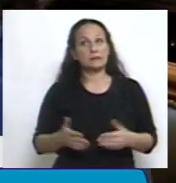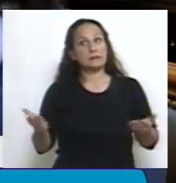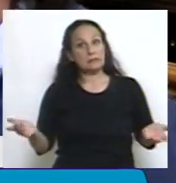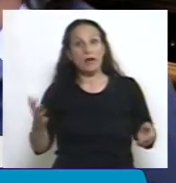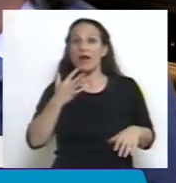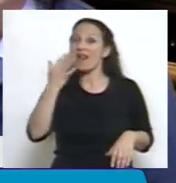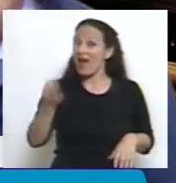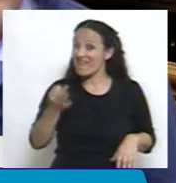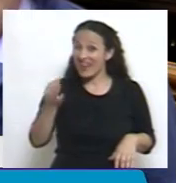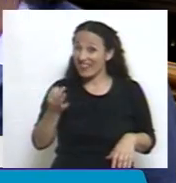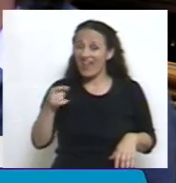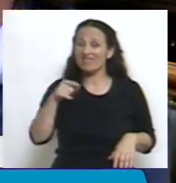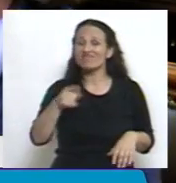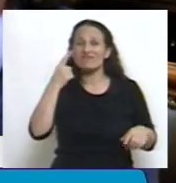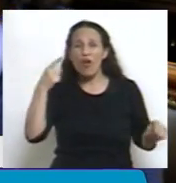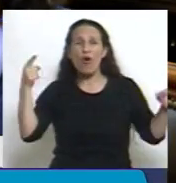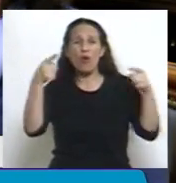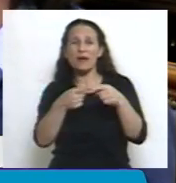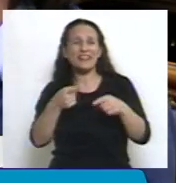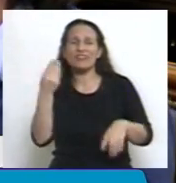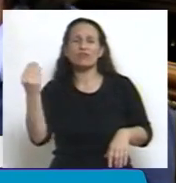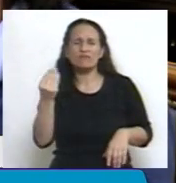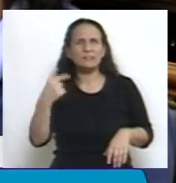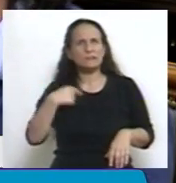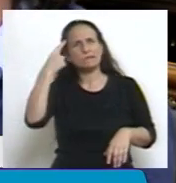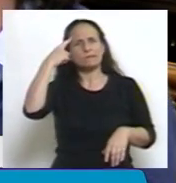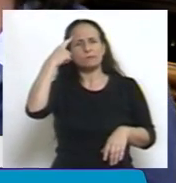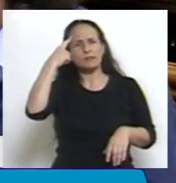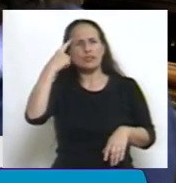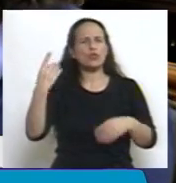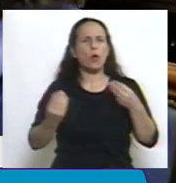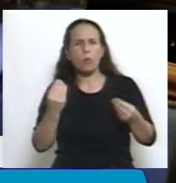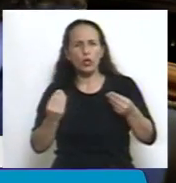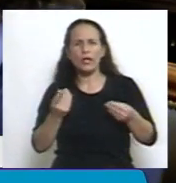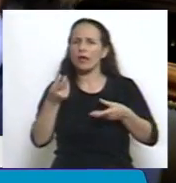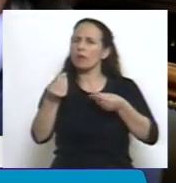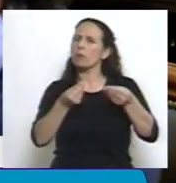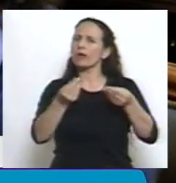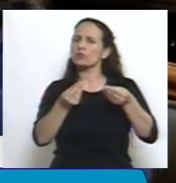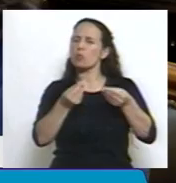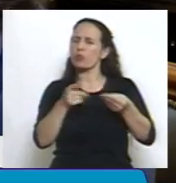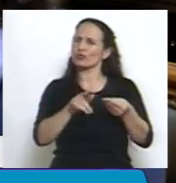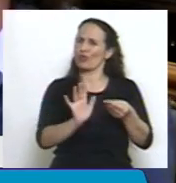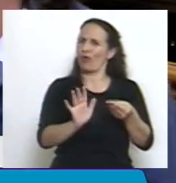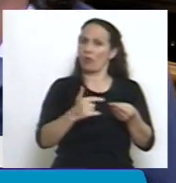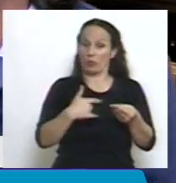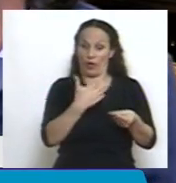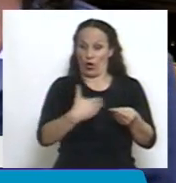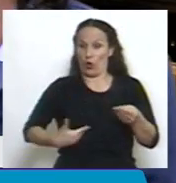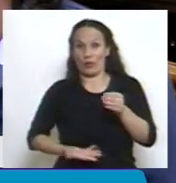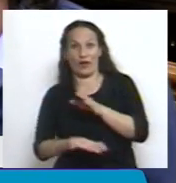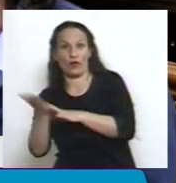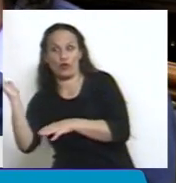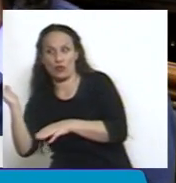que el único objetivo, por lo menos que a mí se me ocurre, de intentar presupuestar cuando el gobierno se va, una